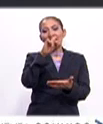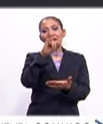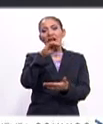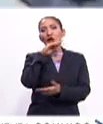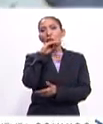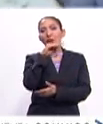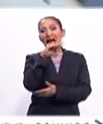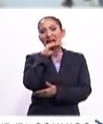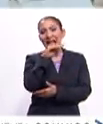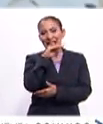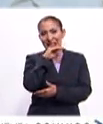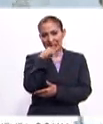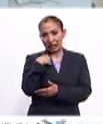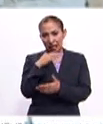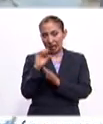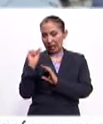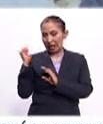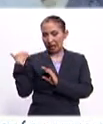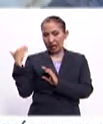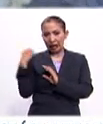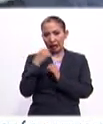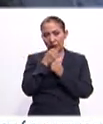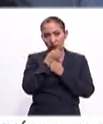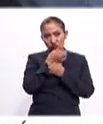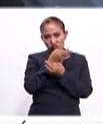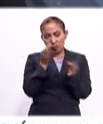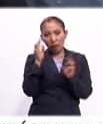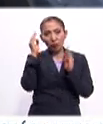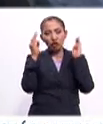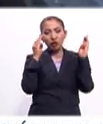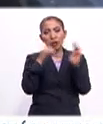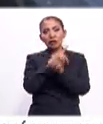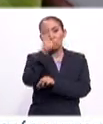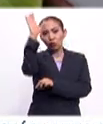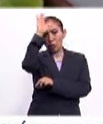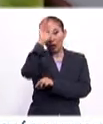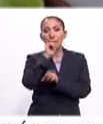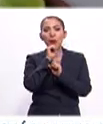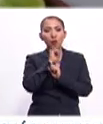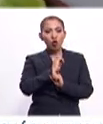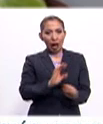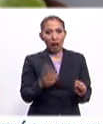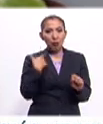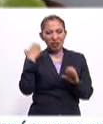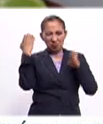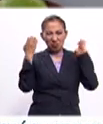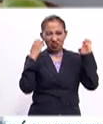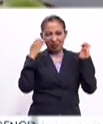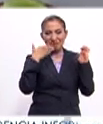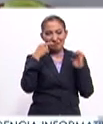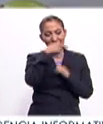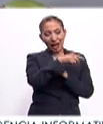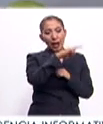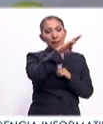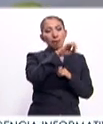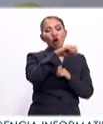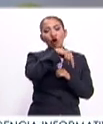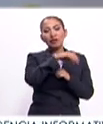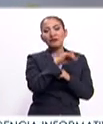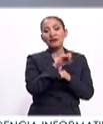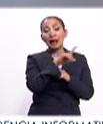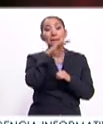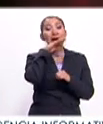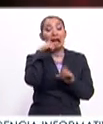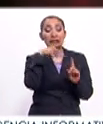maíz que publicó el Museo Nacional de Culturas Populares, cuando la exposición maravillosa de Bonfil, El